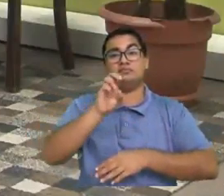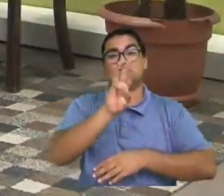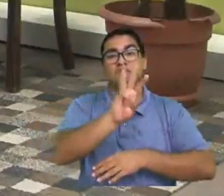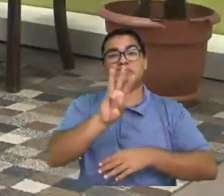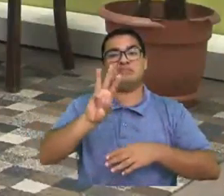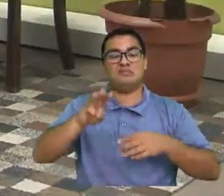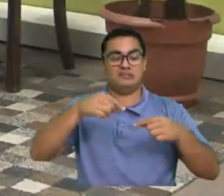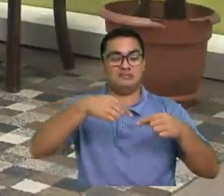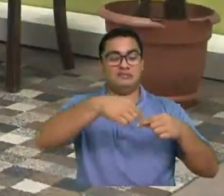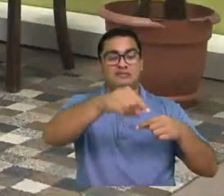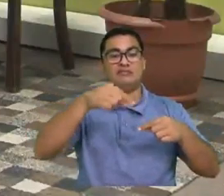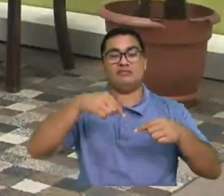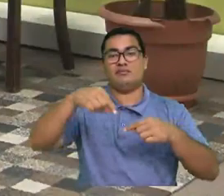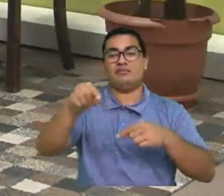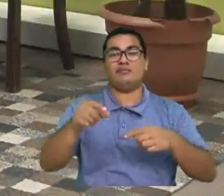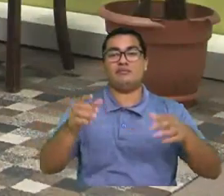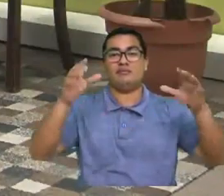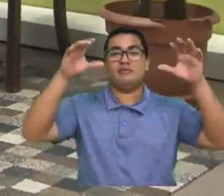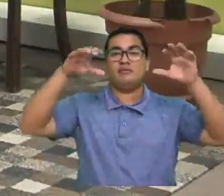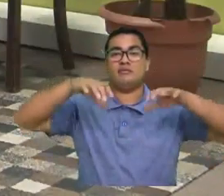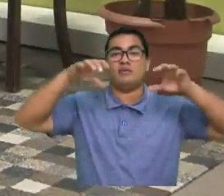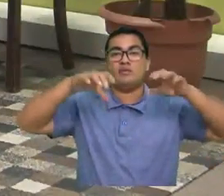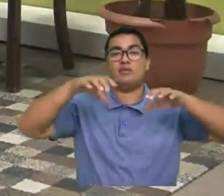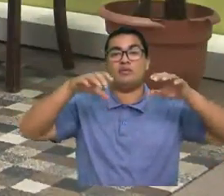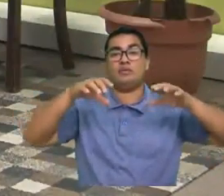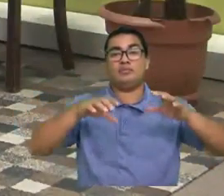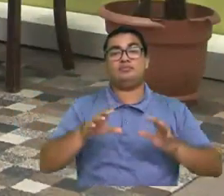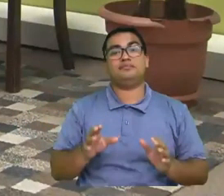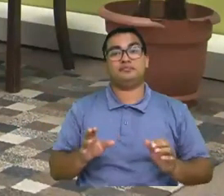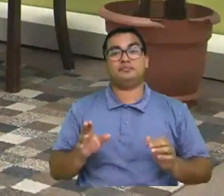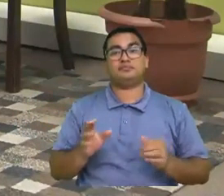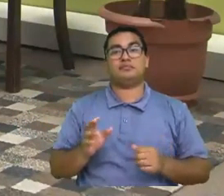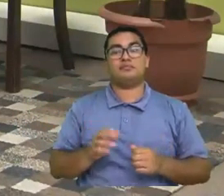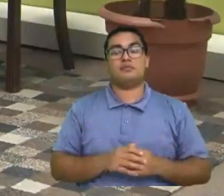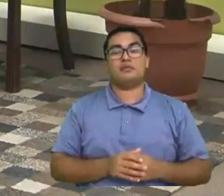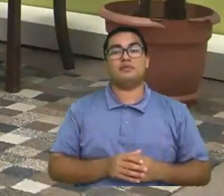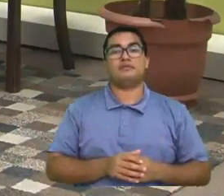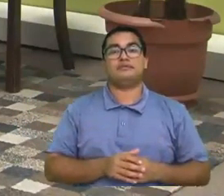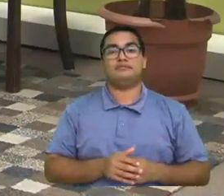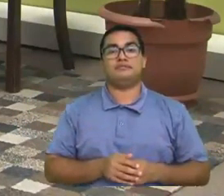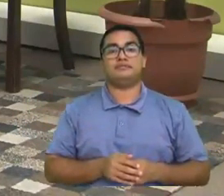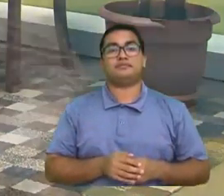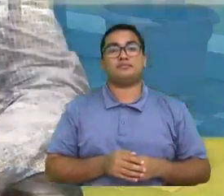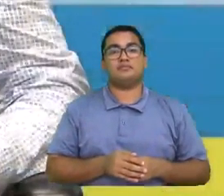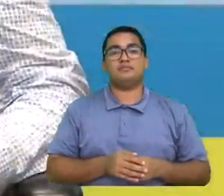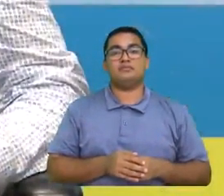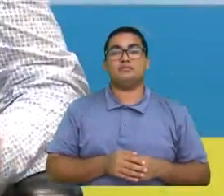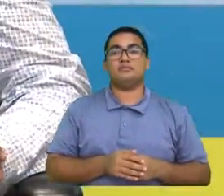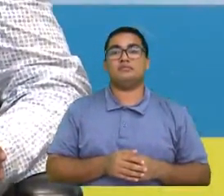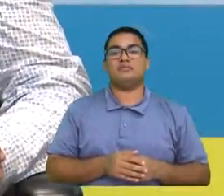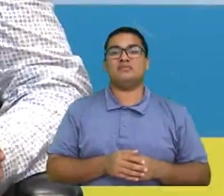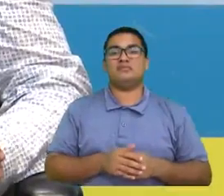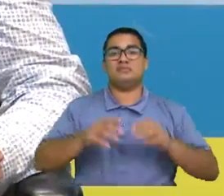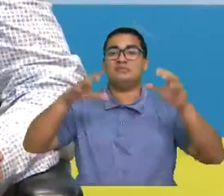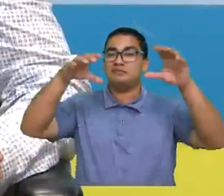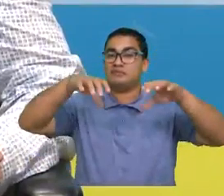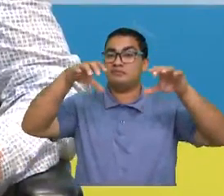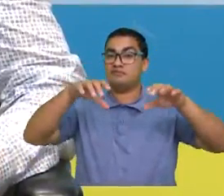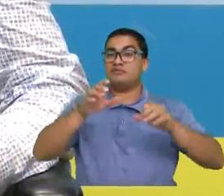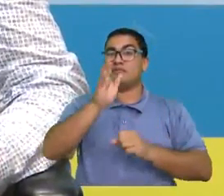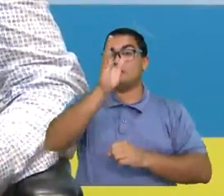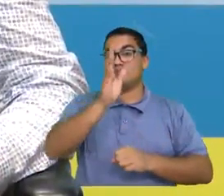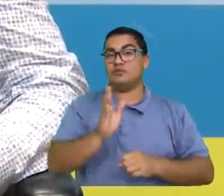33 municipios que registraron lluvia en las últimas 24 horas. La lluvia es una bendición